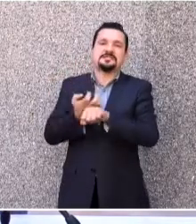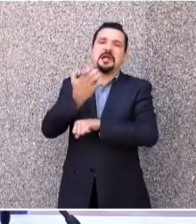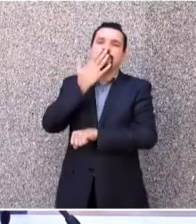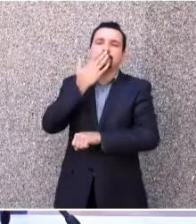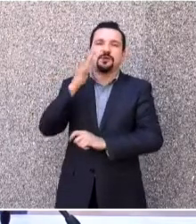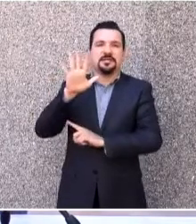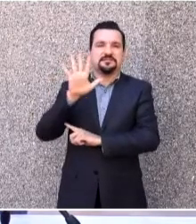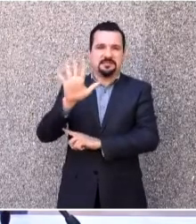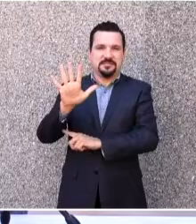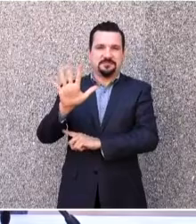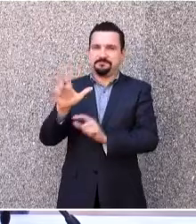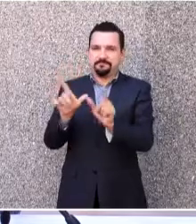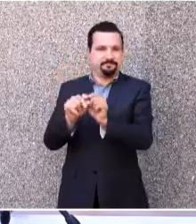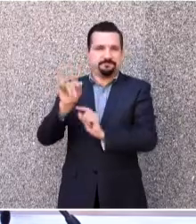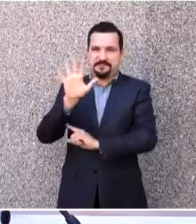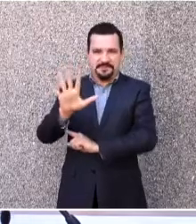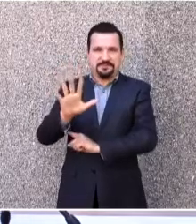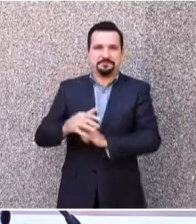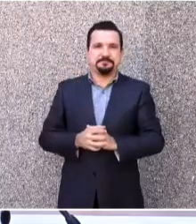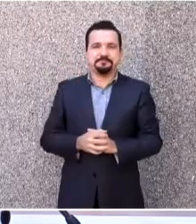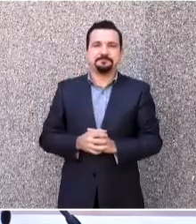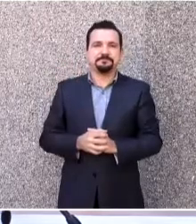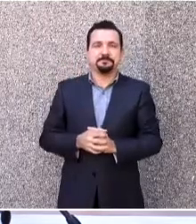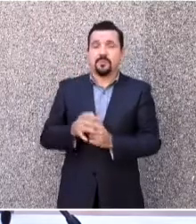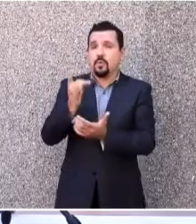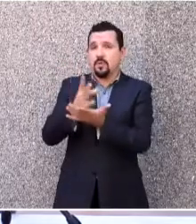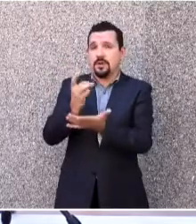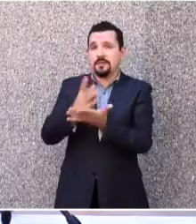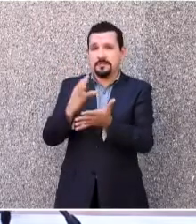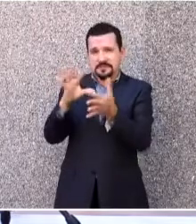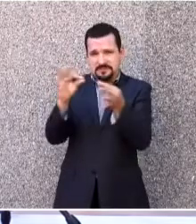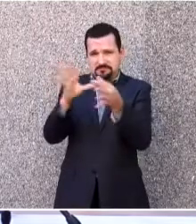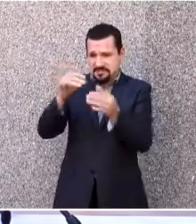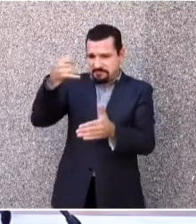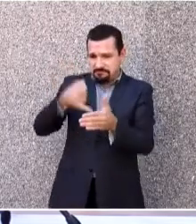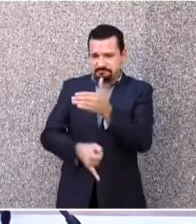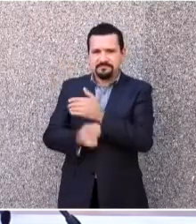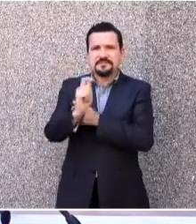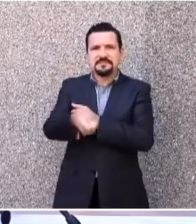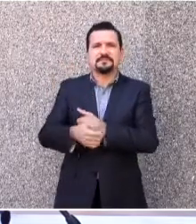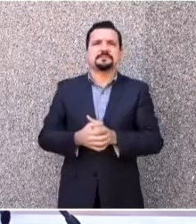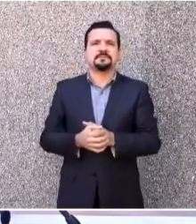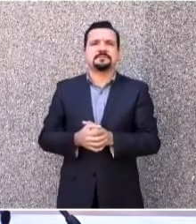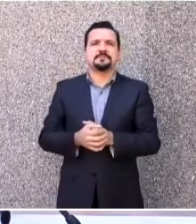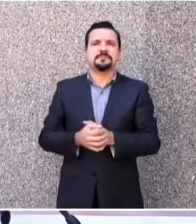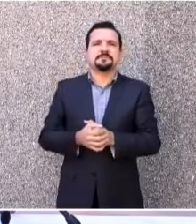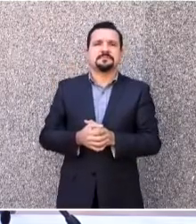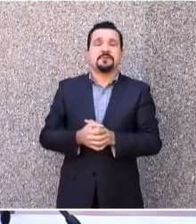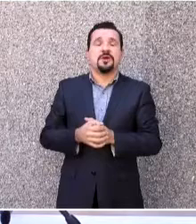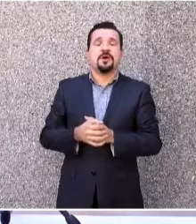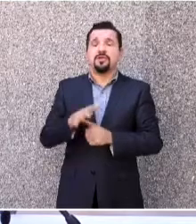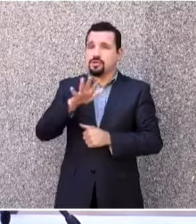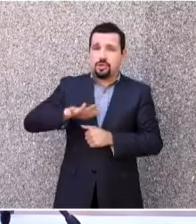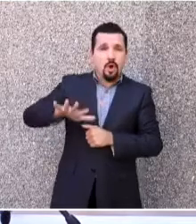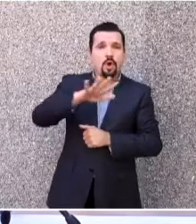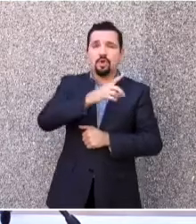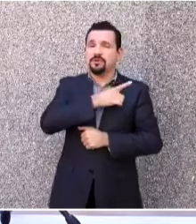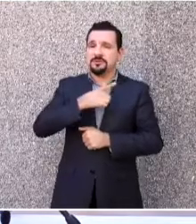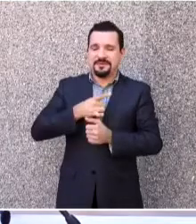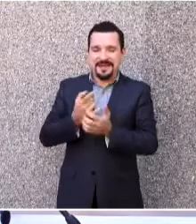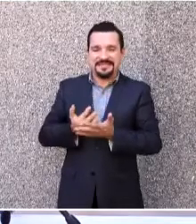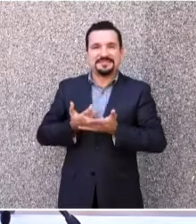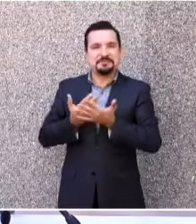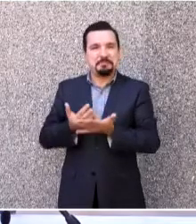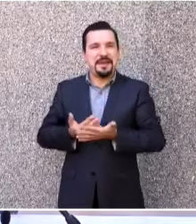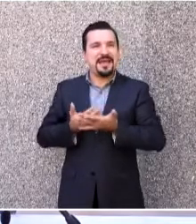Queremos hacer mucho hincapié en que nos esperemos a